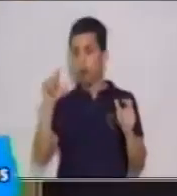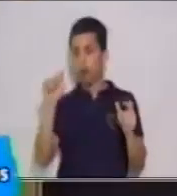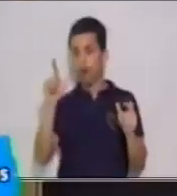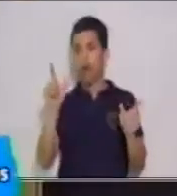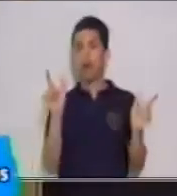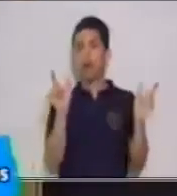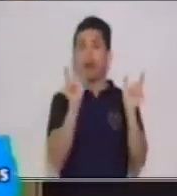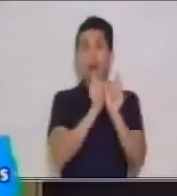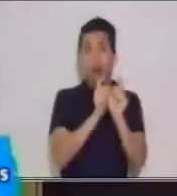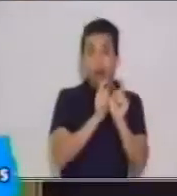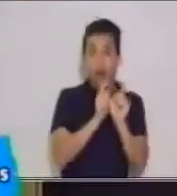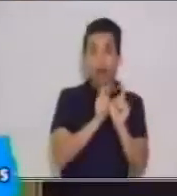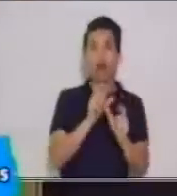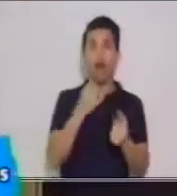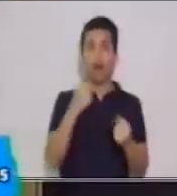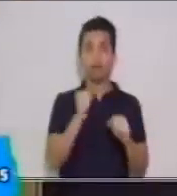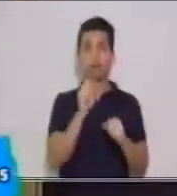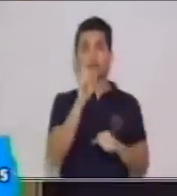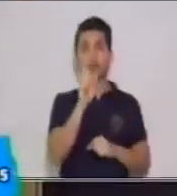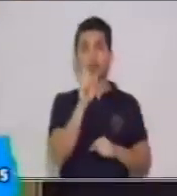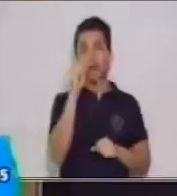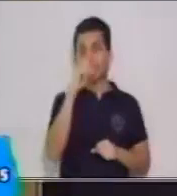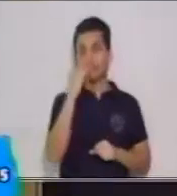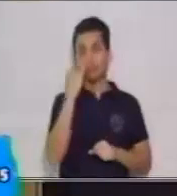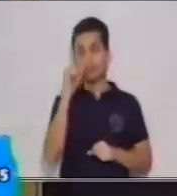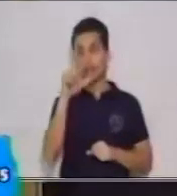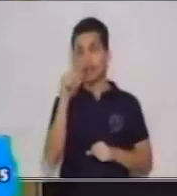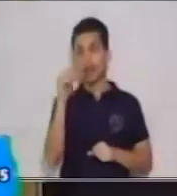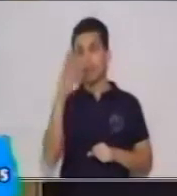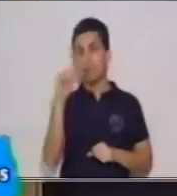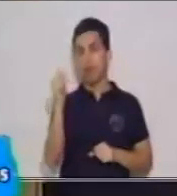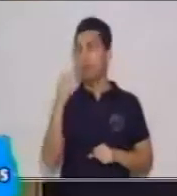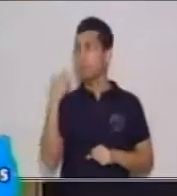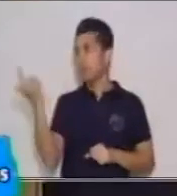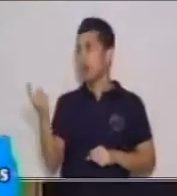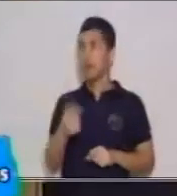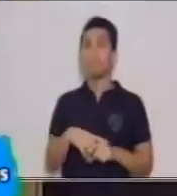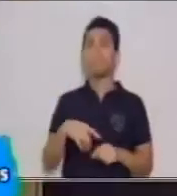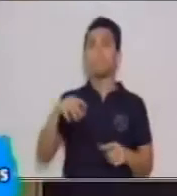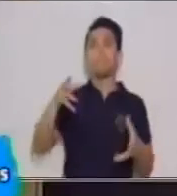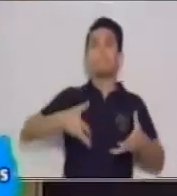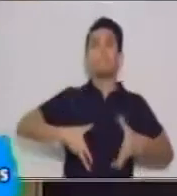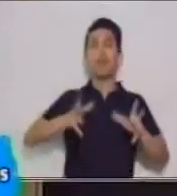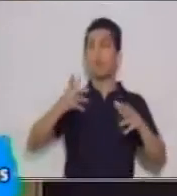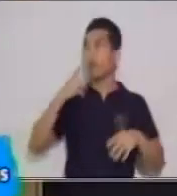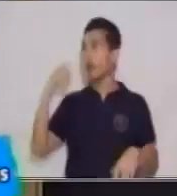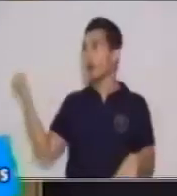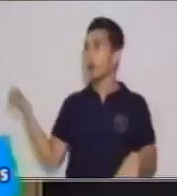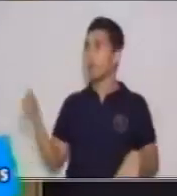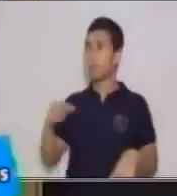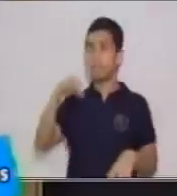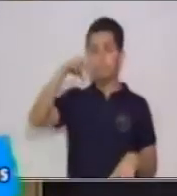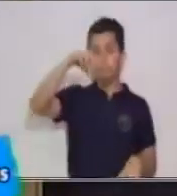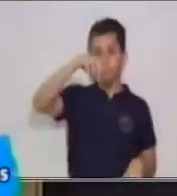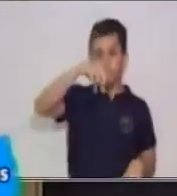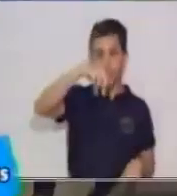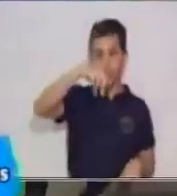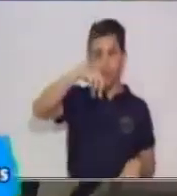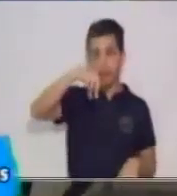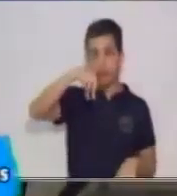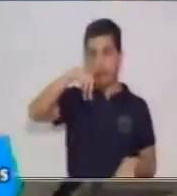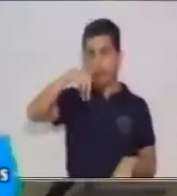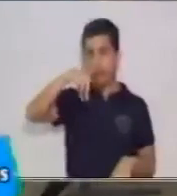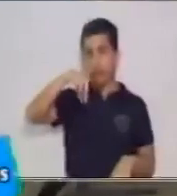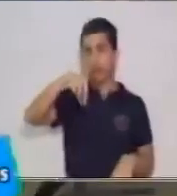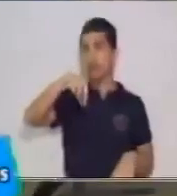primera sílaba de pelota, P. ¿Qué consonante y qué vocal deberíamos de unir? La